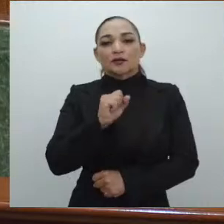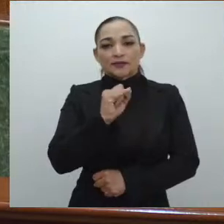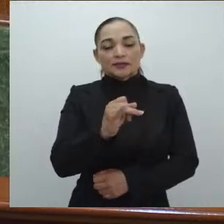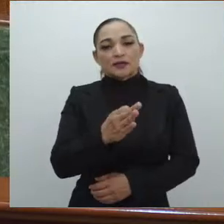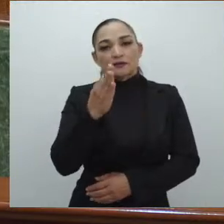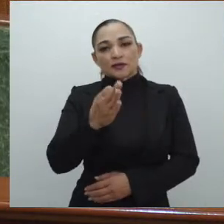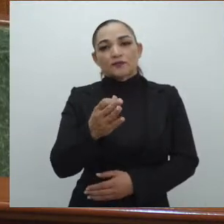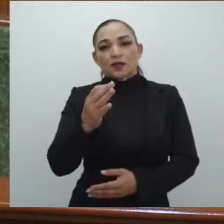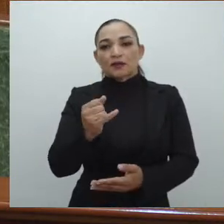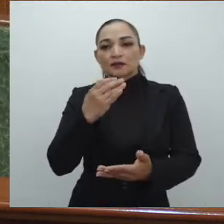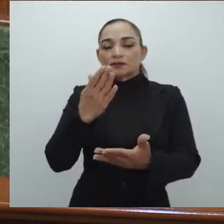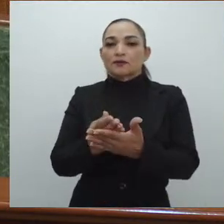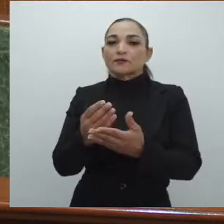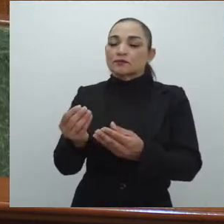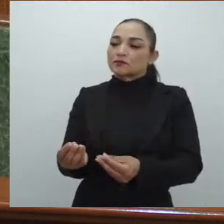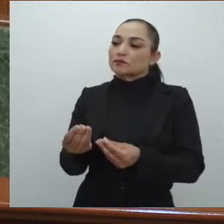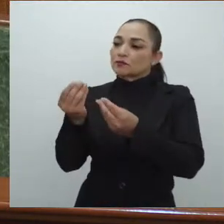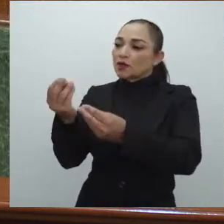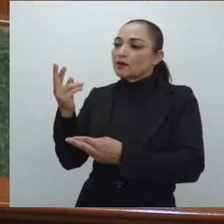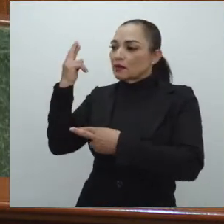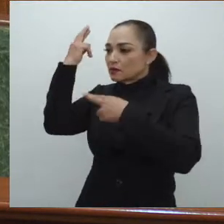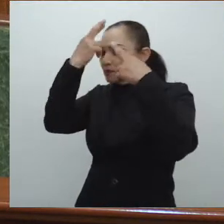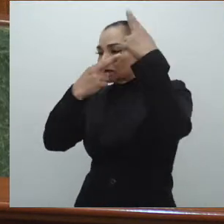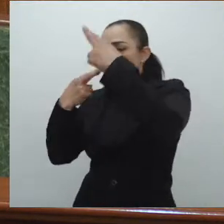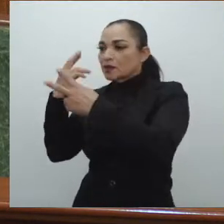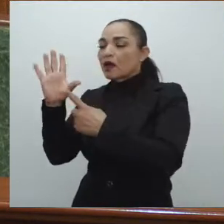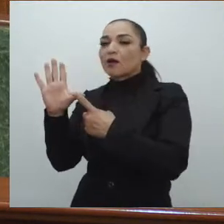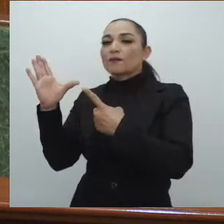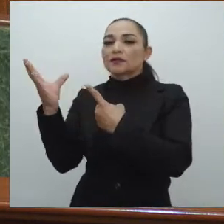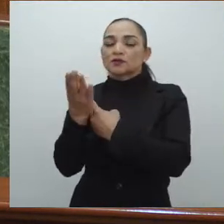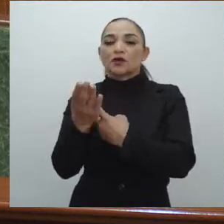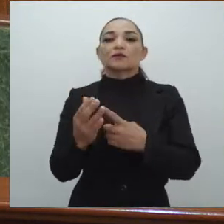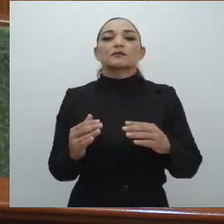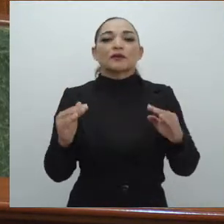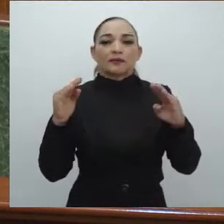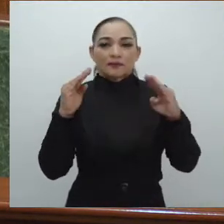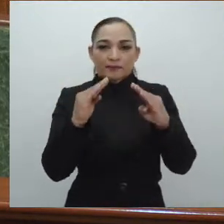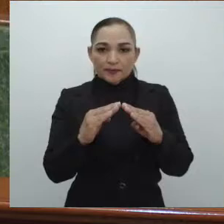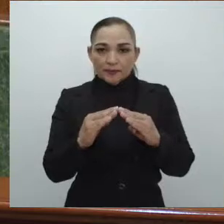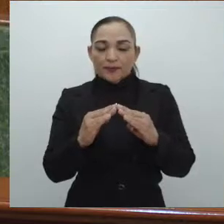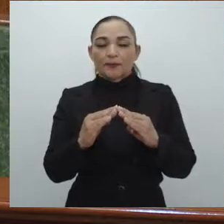iniciativa, túrnese para su estudio y dictamen a la Comisión de Vivienda.